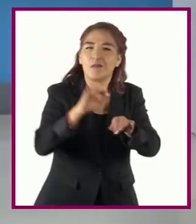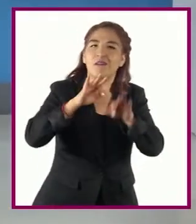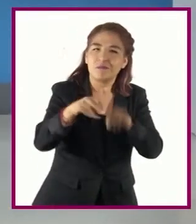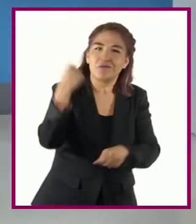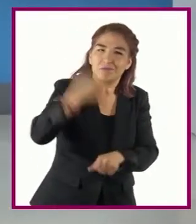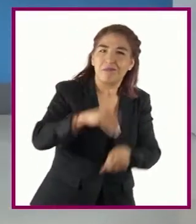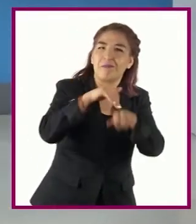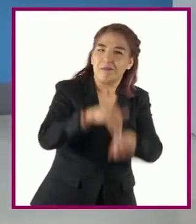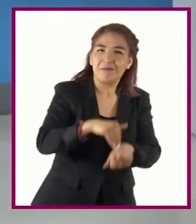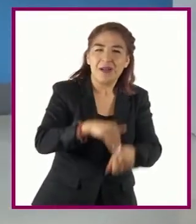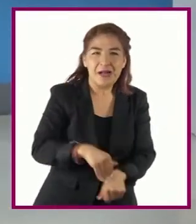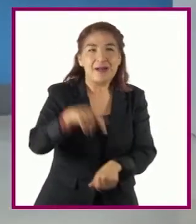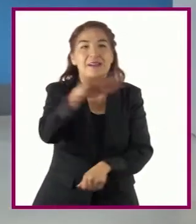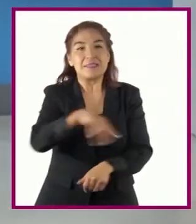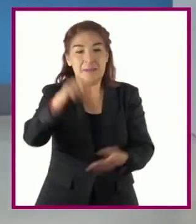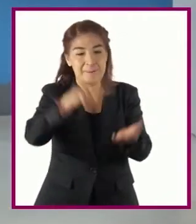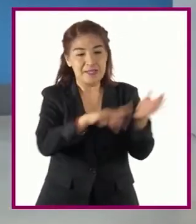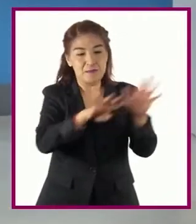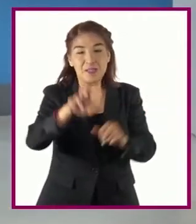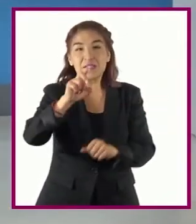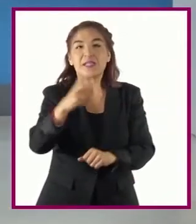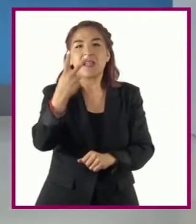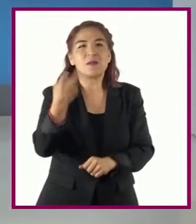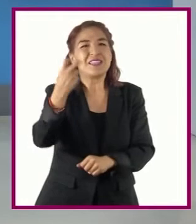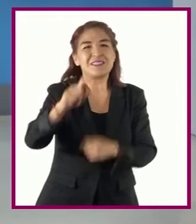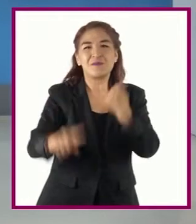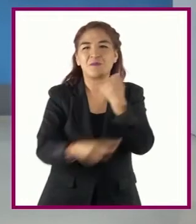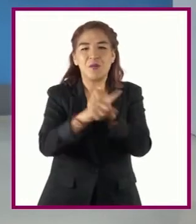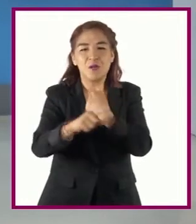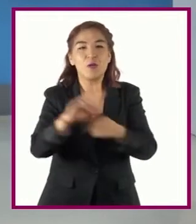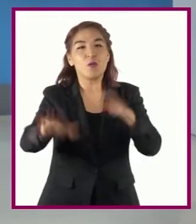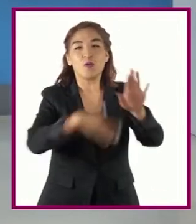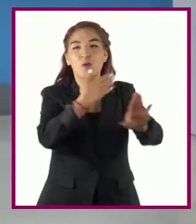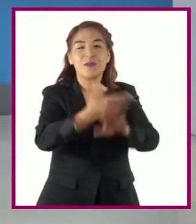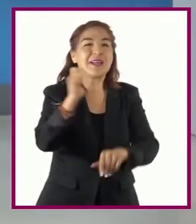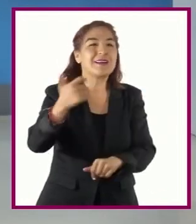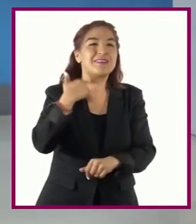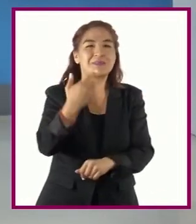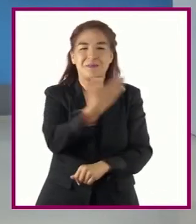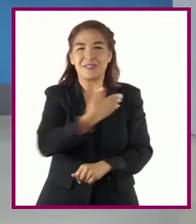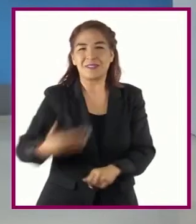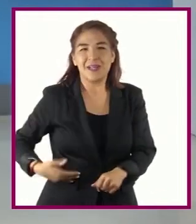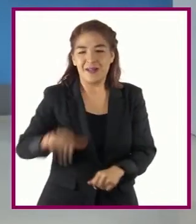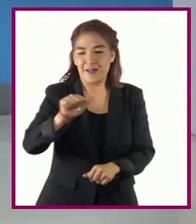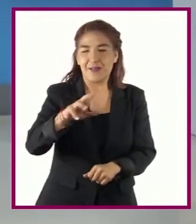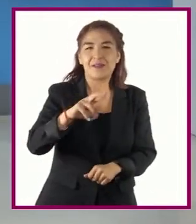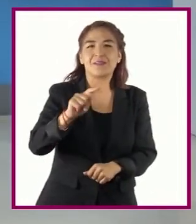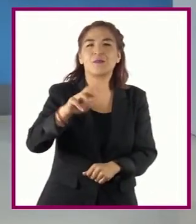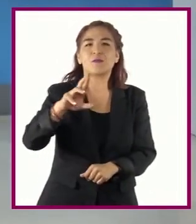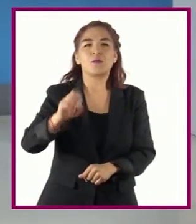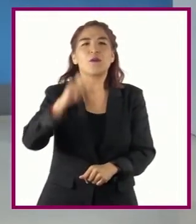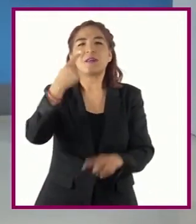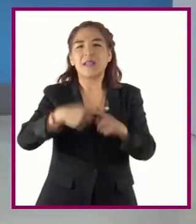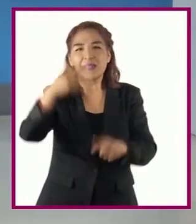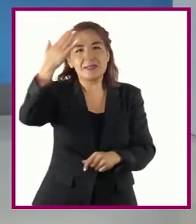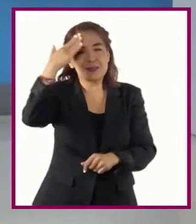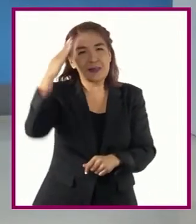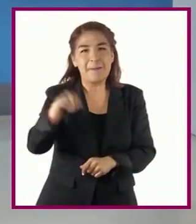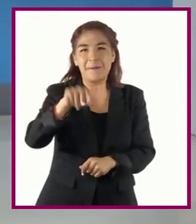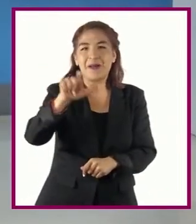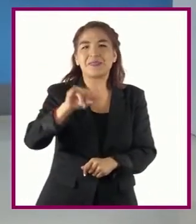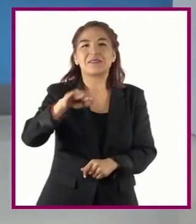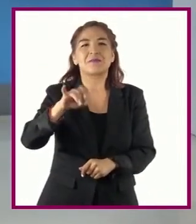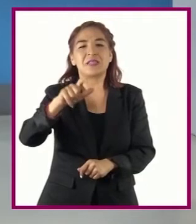Desde 1932, tras el golpe de Estado contra el presidente Arturo Araujo, encabezado por el militar Maximiliano